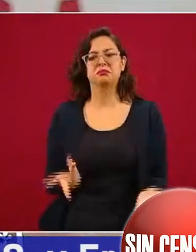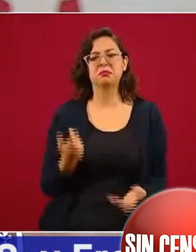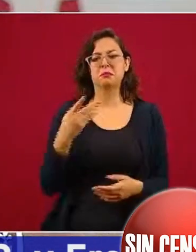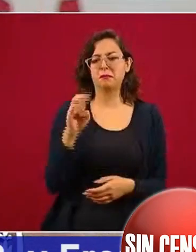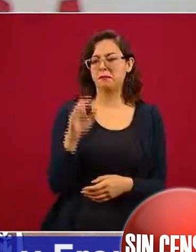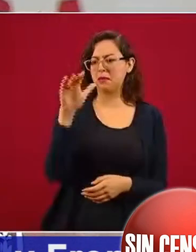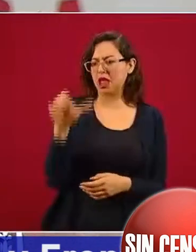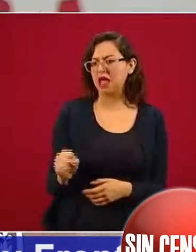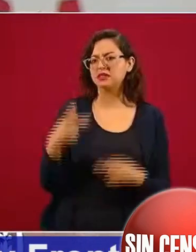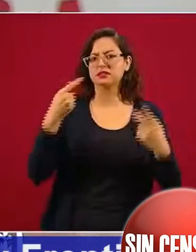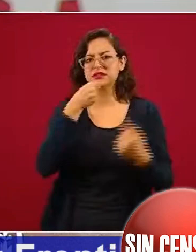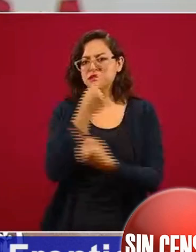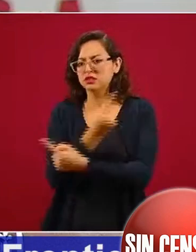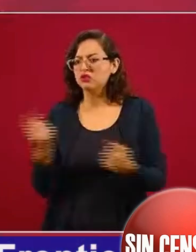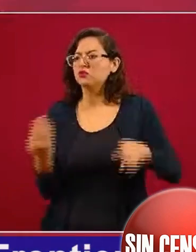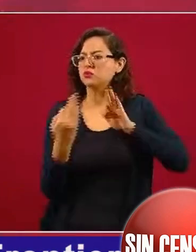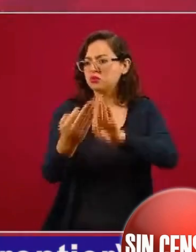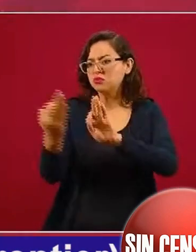becas?